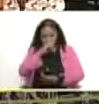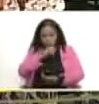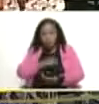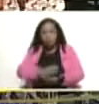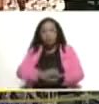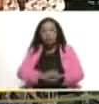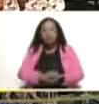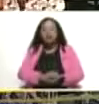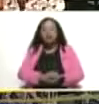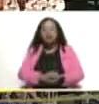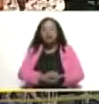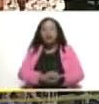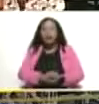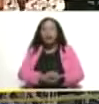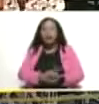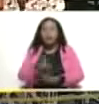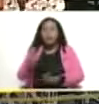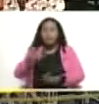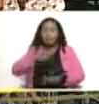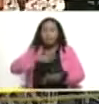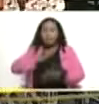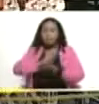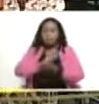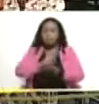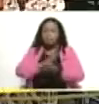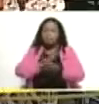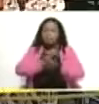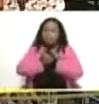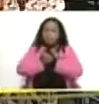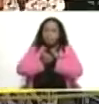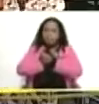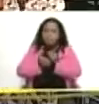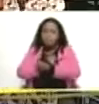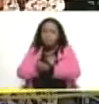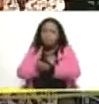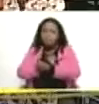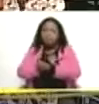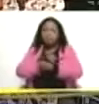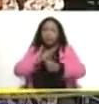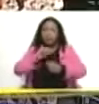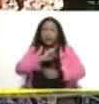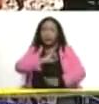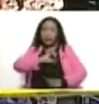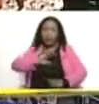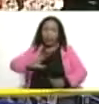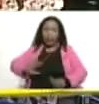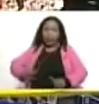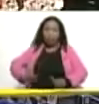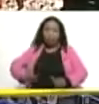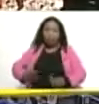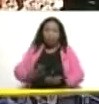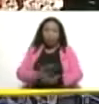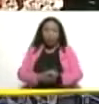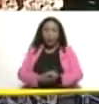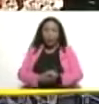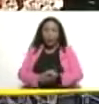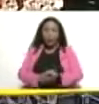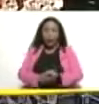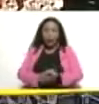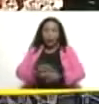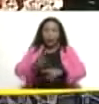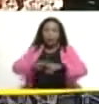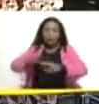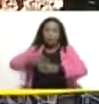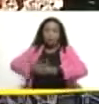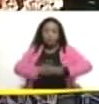como un gesto de alivio, de amor, un gesto cristiano, el niño Jesús. Algunos lo